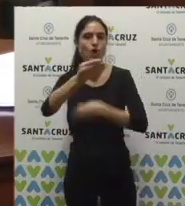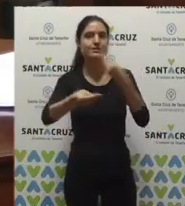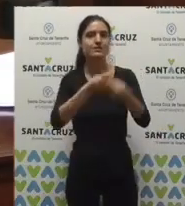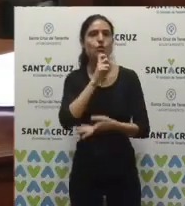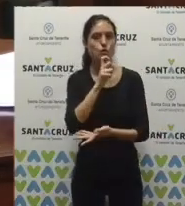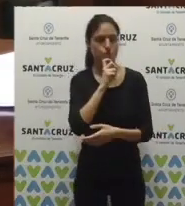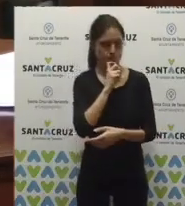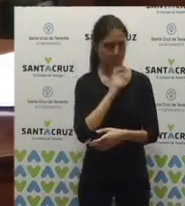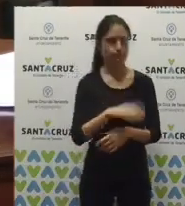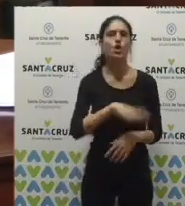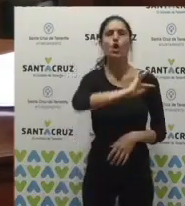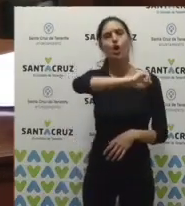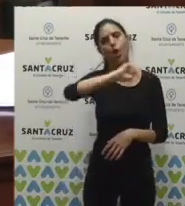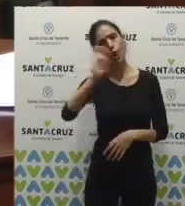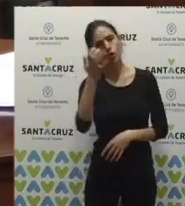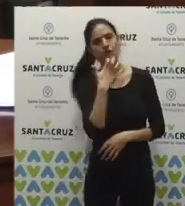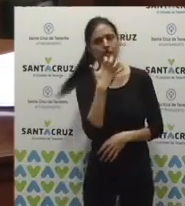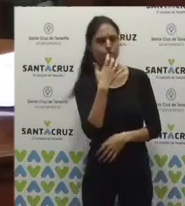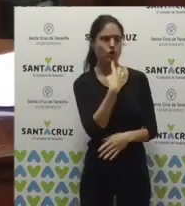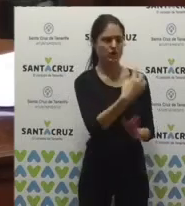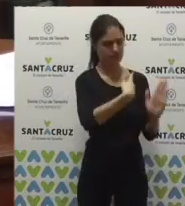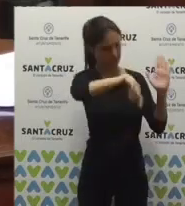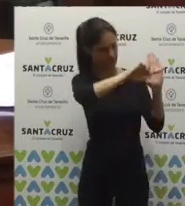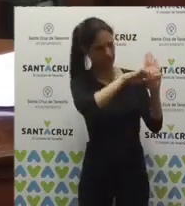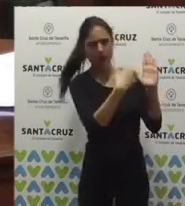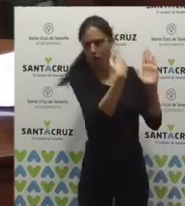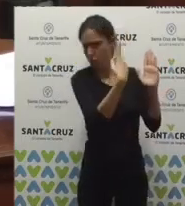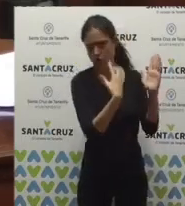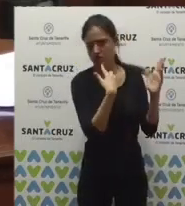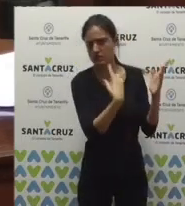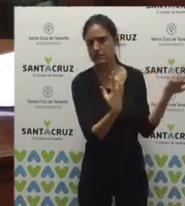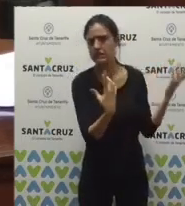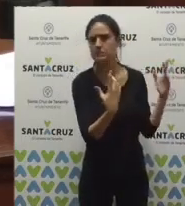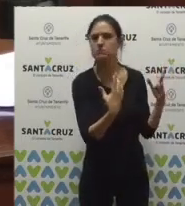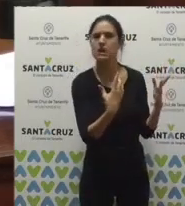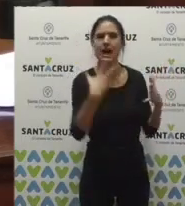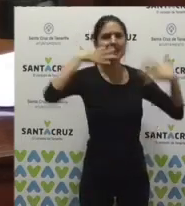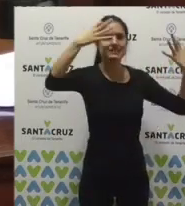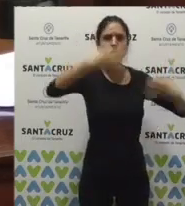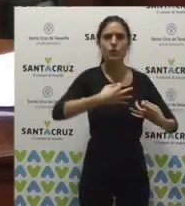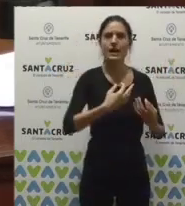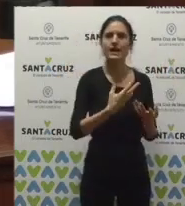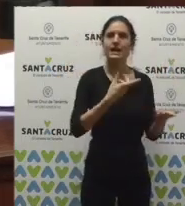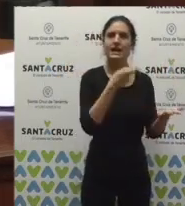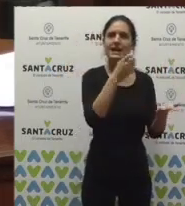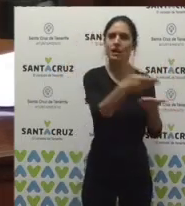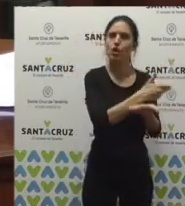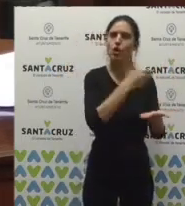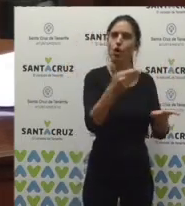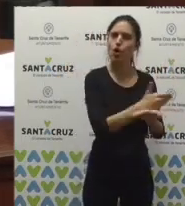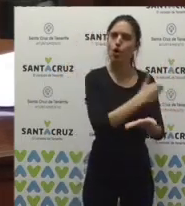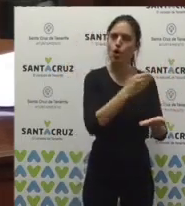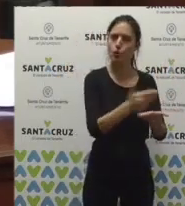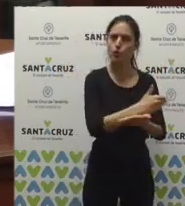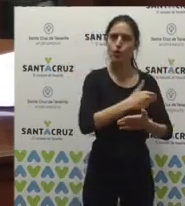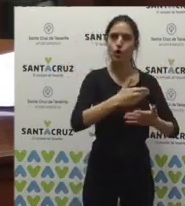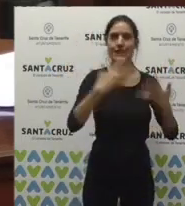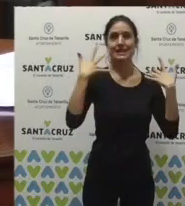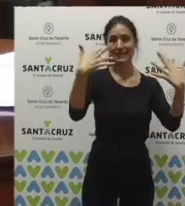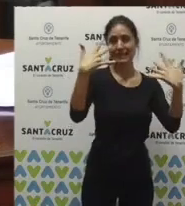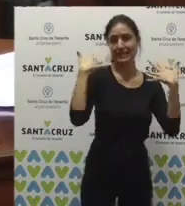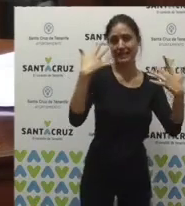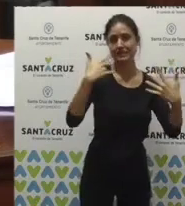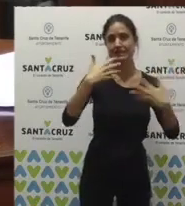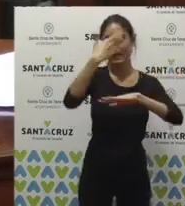usted en sus 57 medidas garantizar que se mantenga la exención del cobro de tasas por ocupación de las terrazas en la vía pública en los